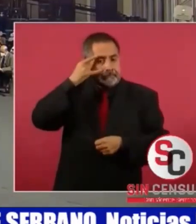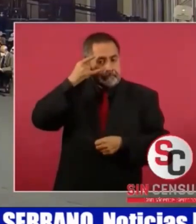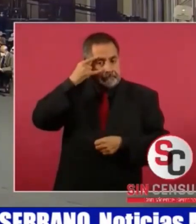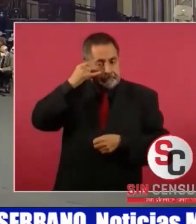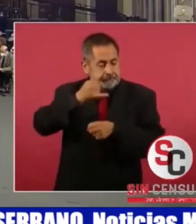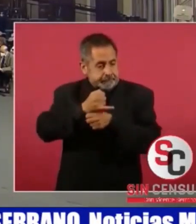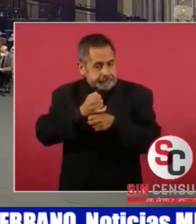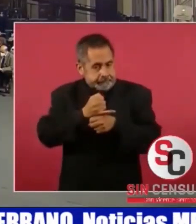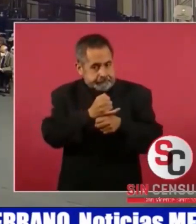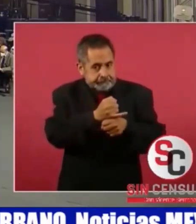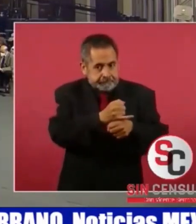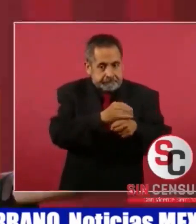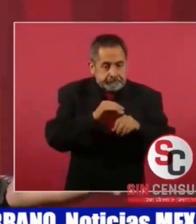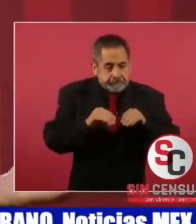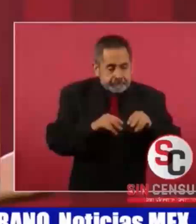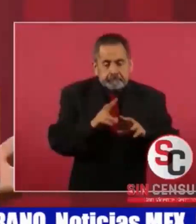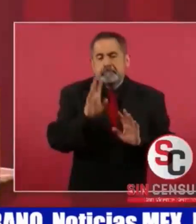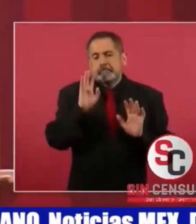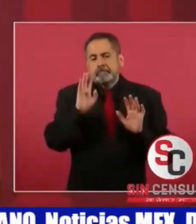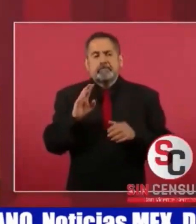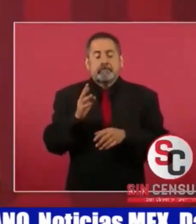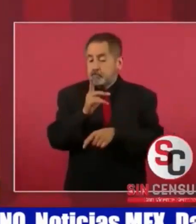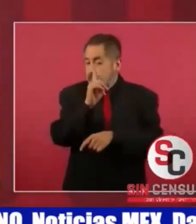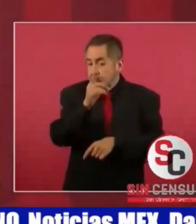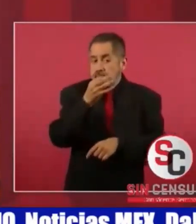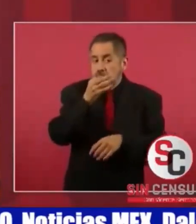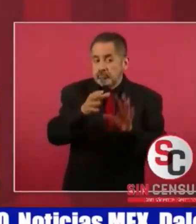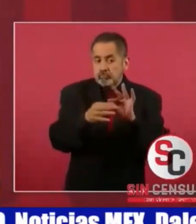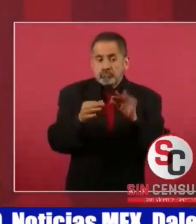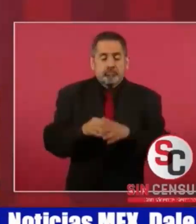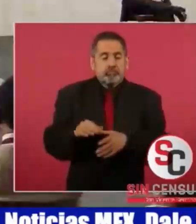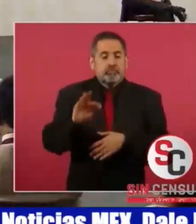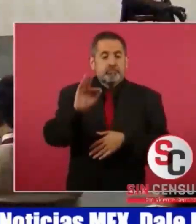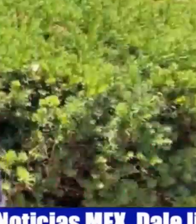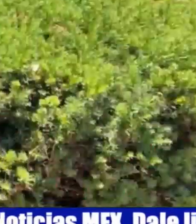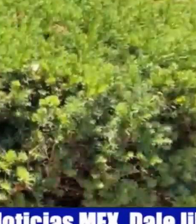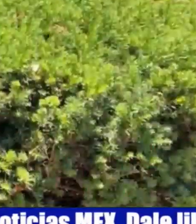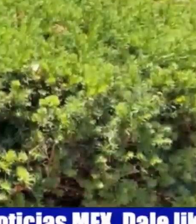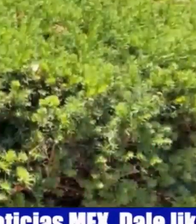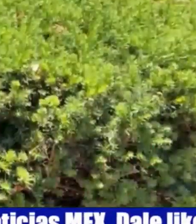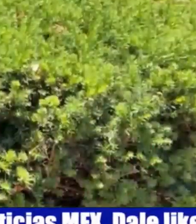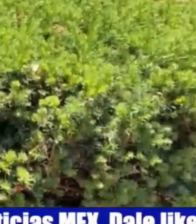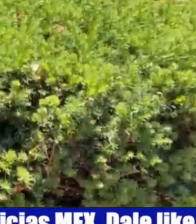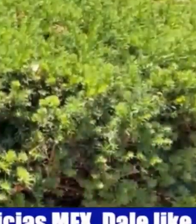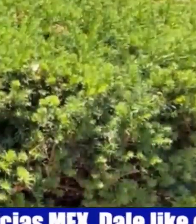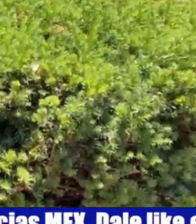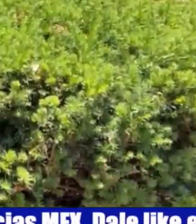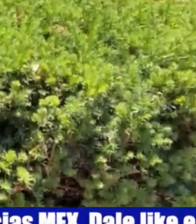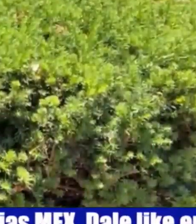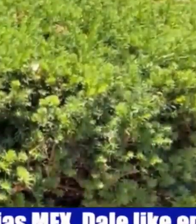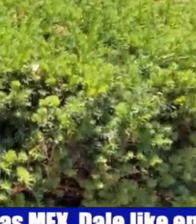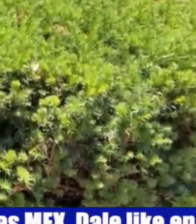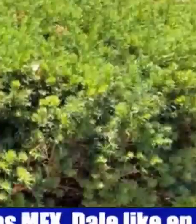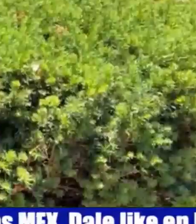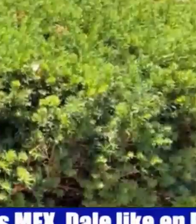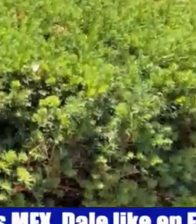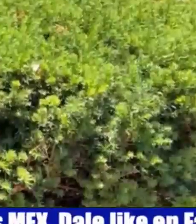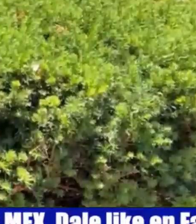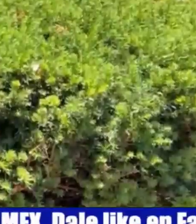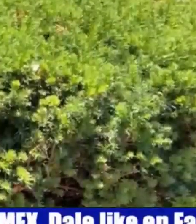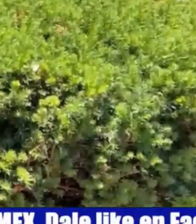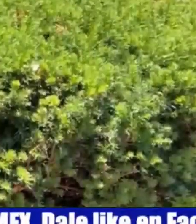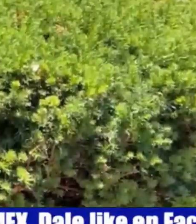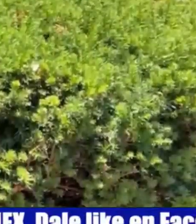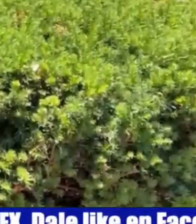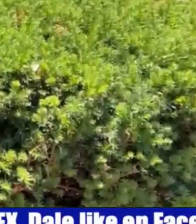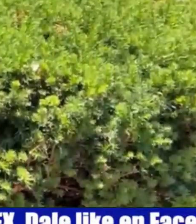Lo que sí les puedo decir de la Fiscalía. Andrés Manuel López Obrador, de que dice el maestro Ricardo